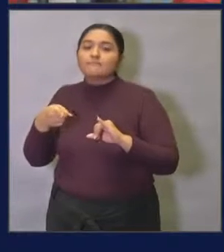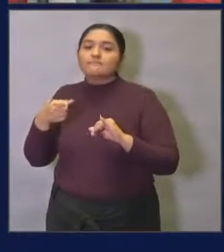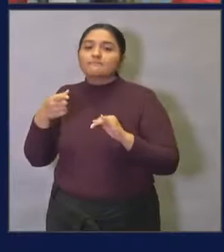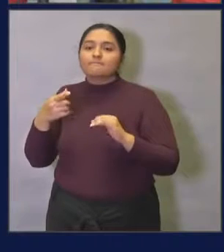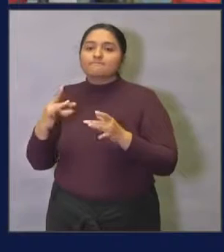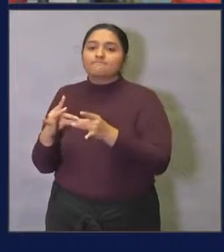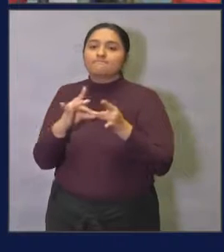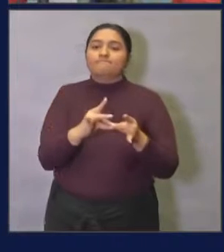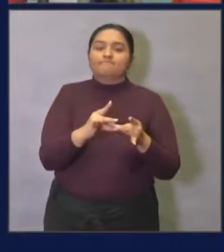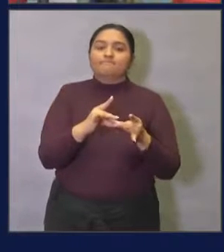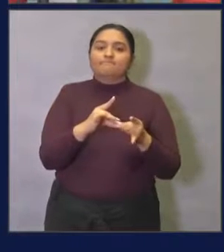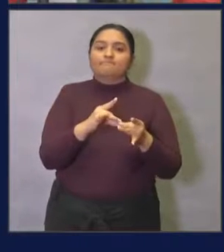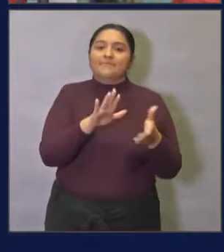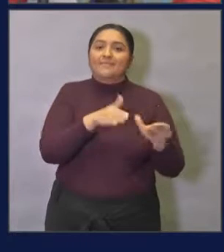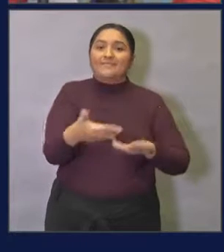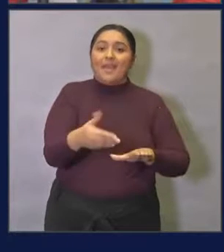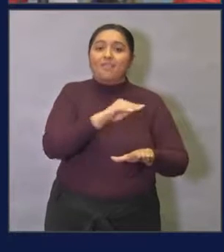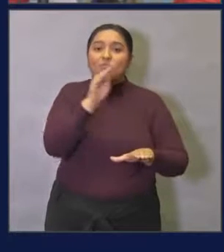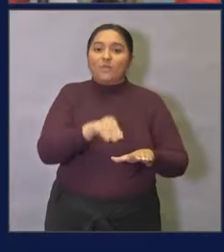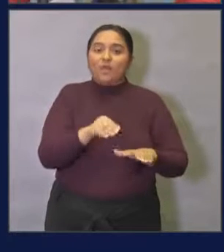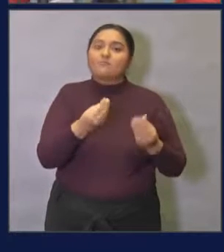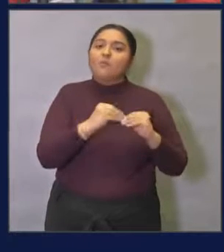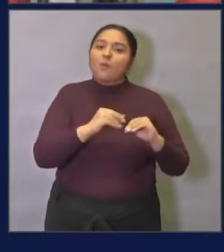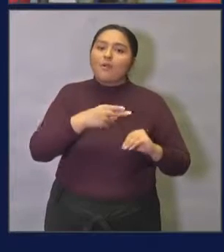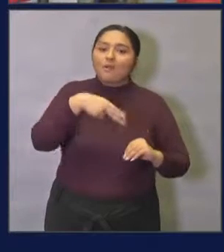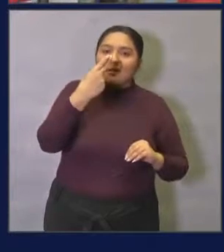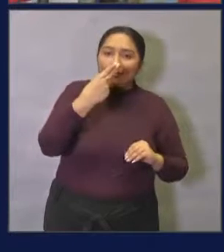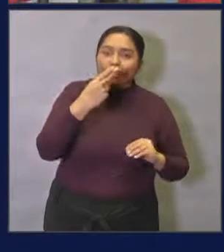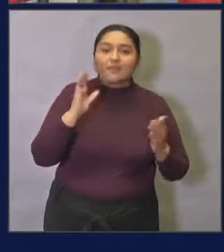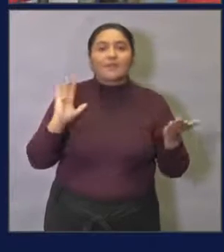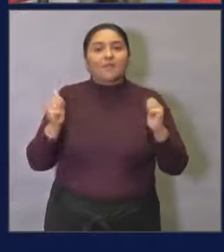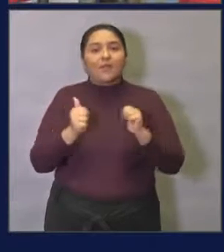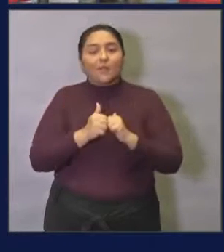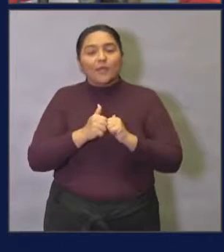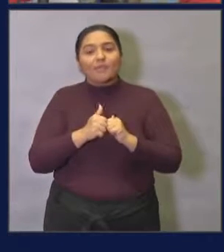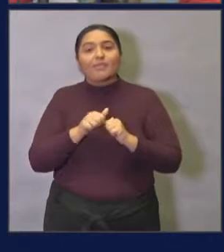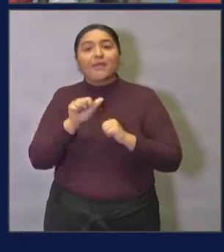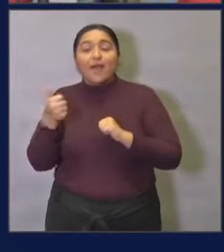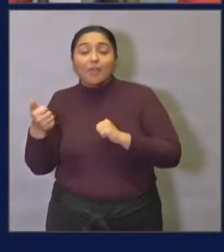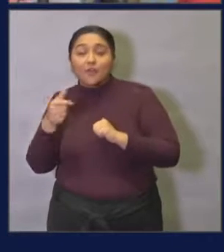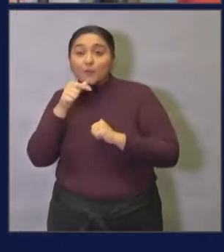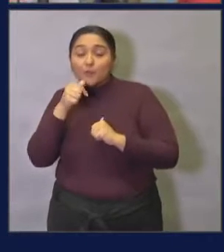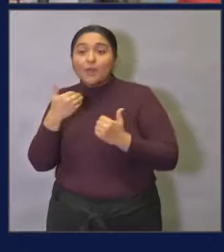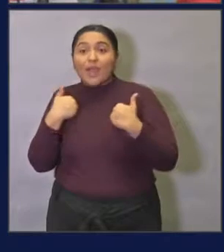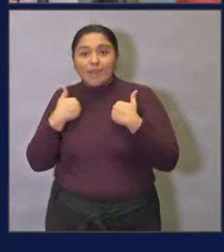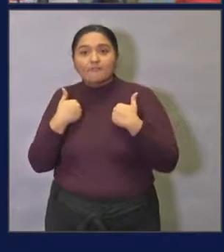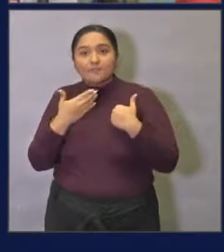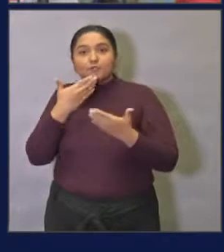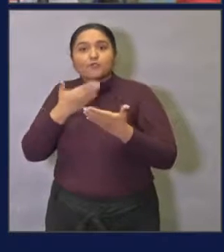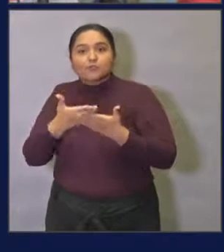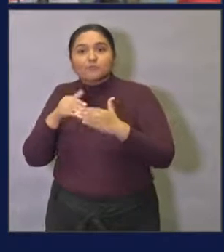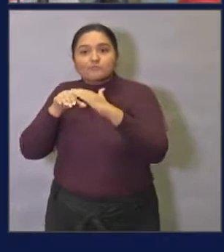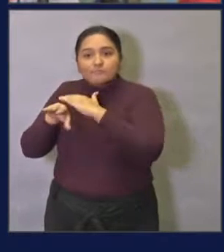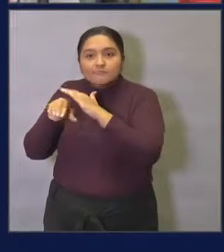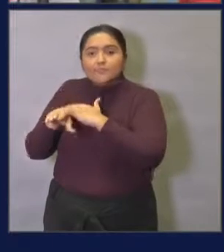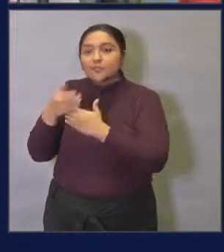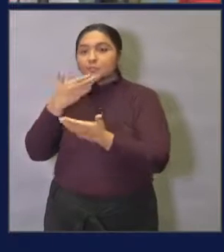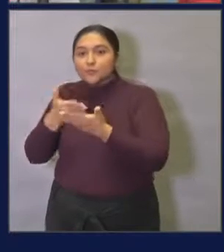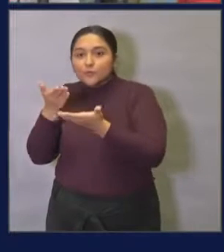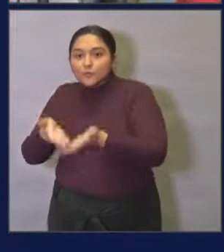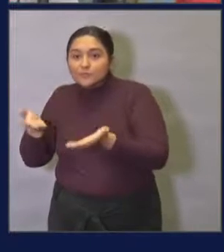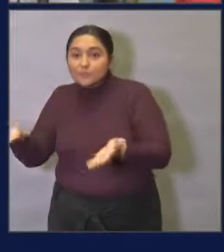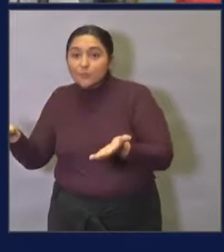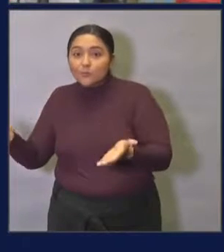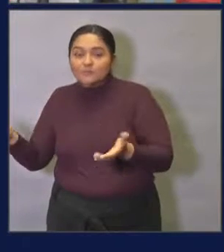fallecimientos consistentemente más altas en comparación con sus vecinos con mejor condición económica, la línea